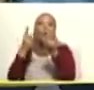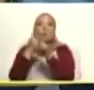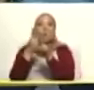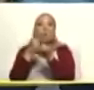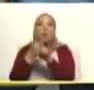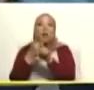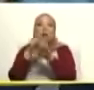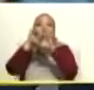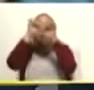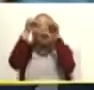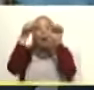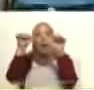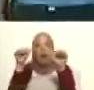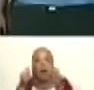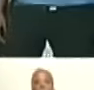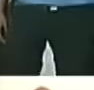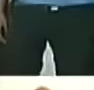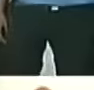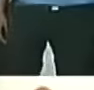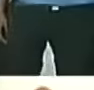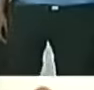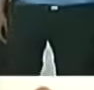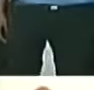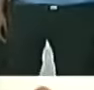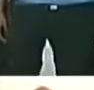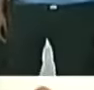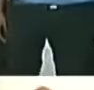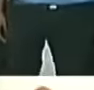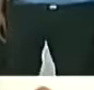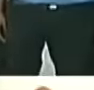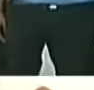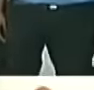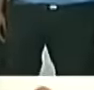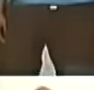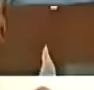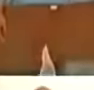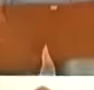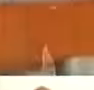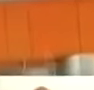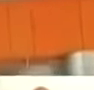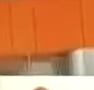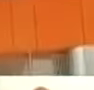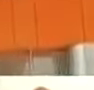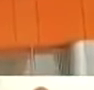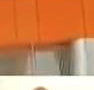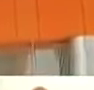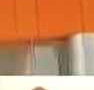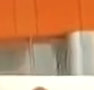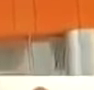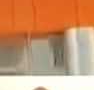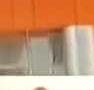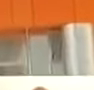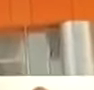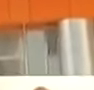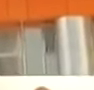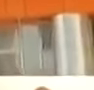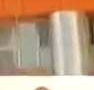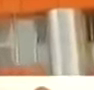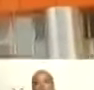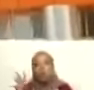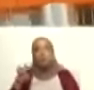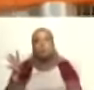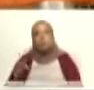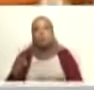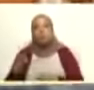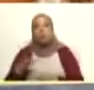las artes. Hay unas obras realmente espectaculares sobre nuestra Guayana Esequiba. Y hoy, gran